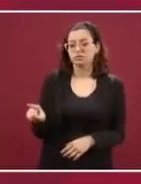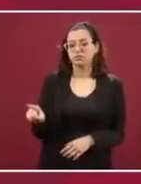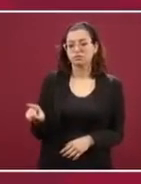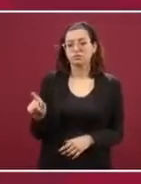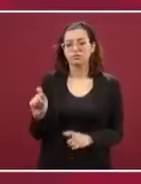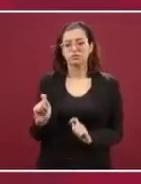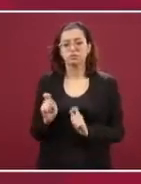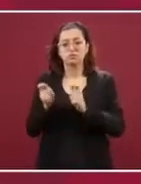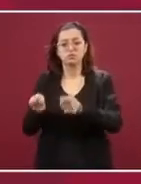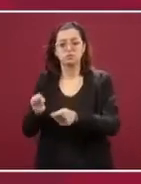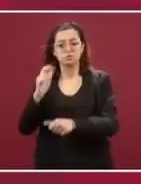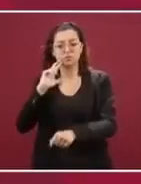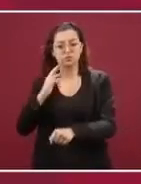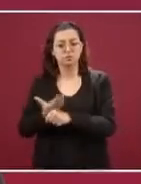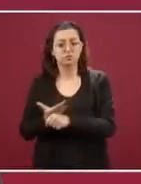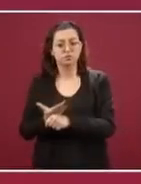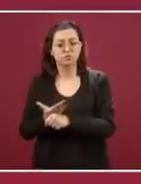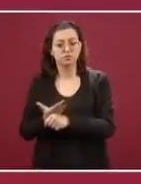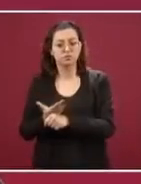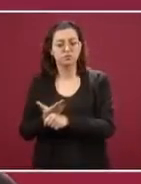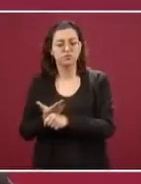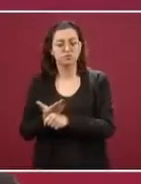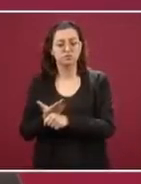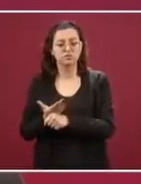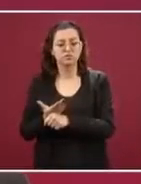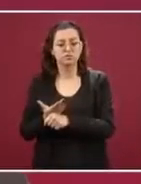la encomienda de